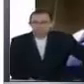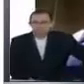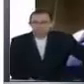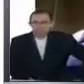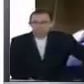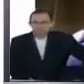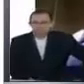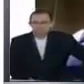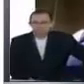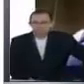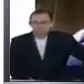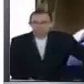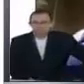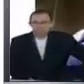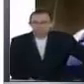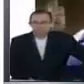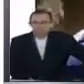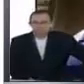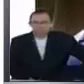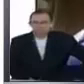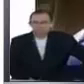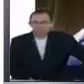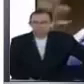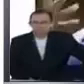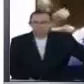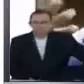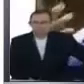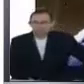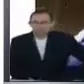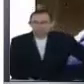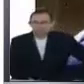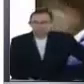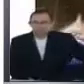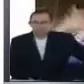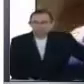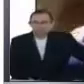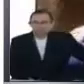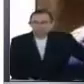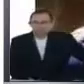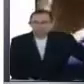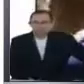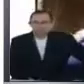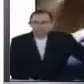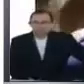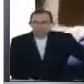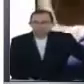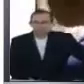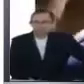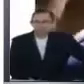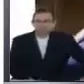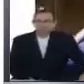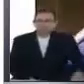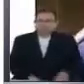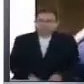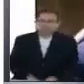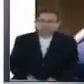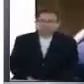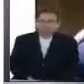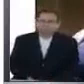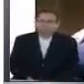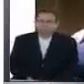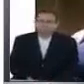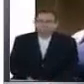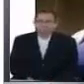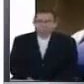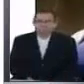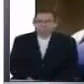Batata? Es uno más grande que Atata. Yo conozco a Atata, pero hay uno más grande que Atata